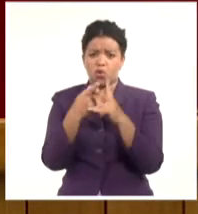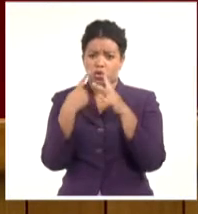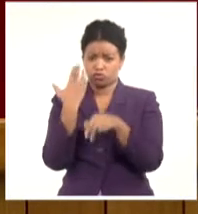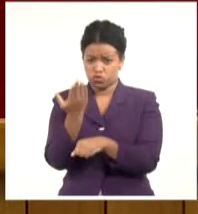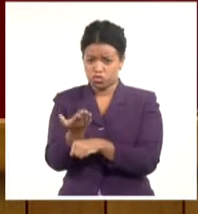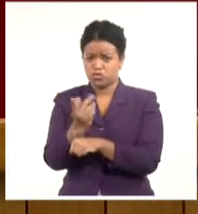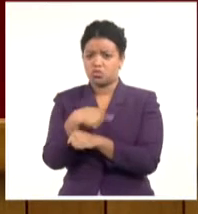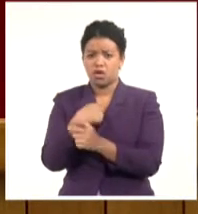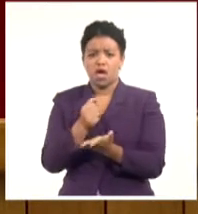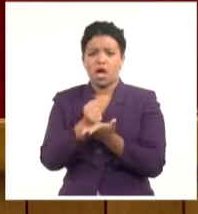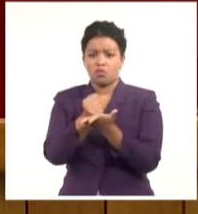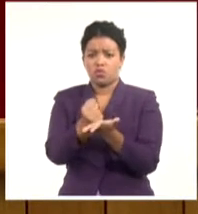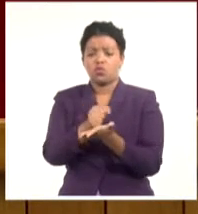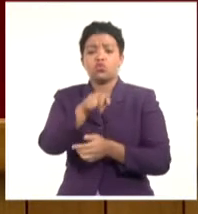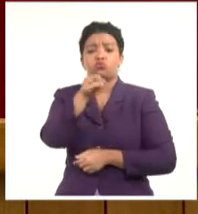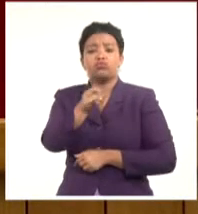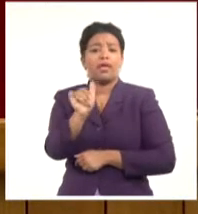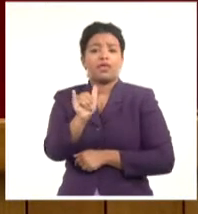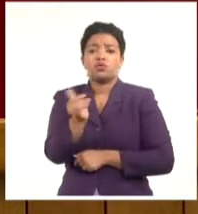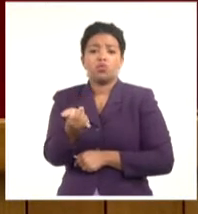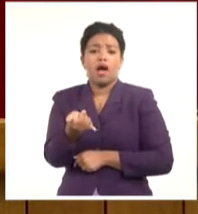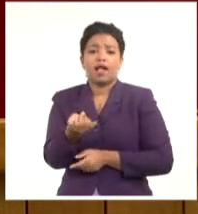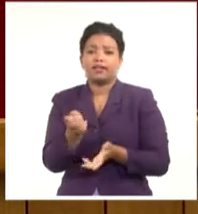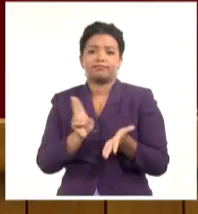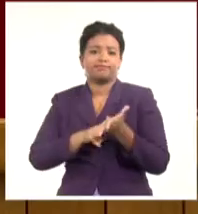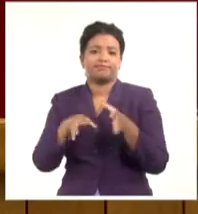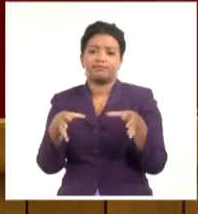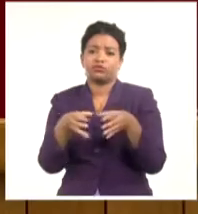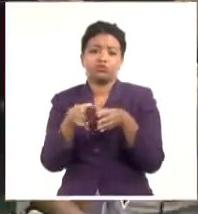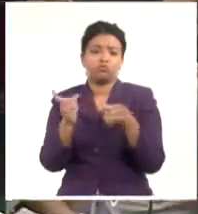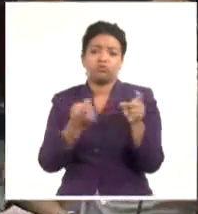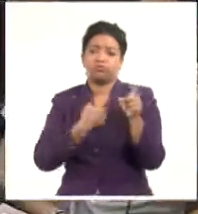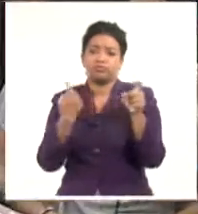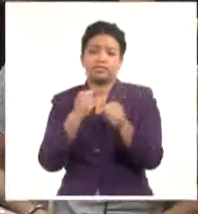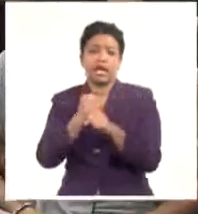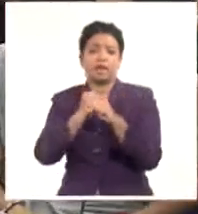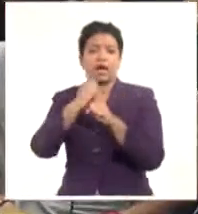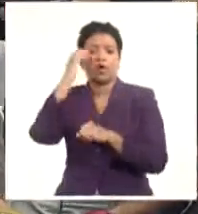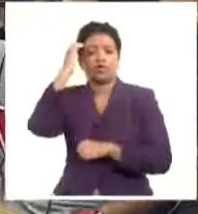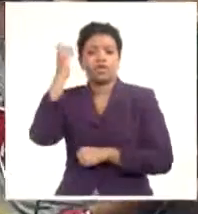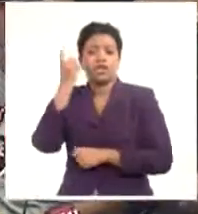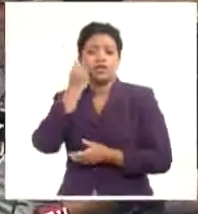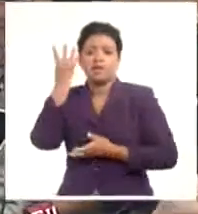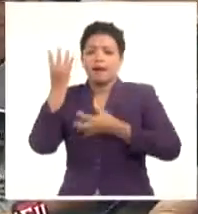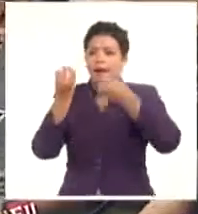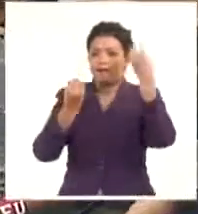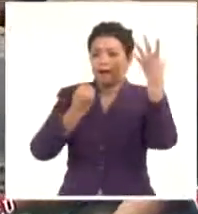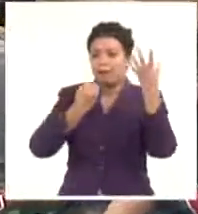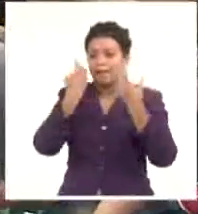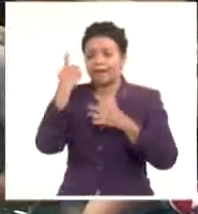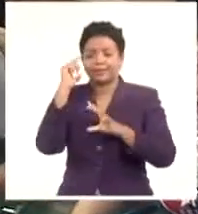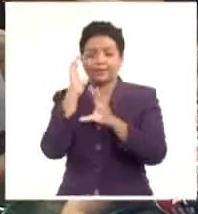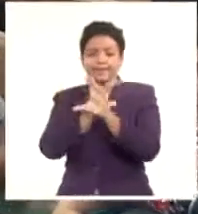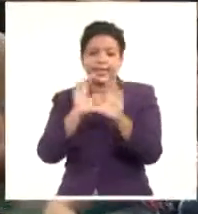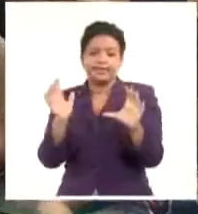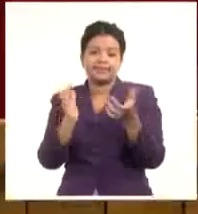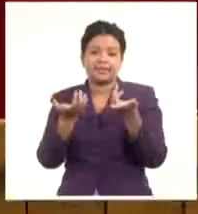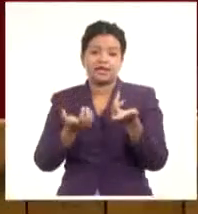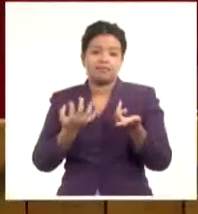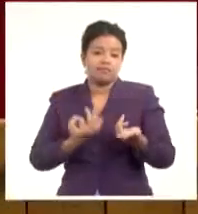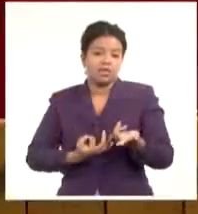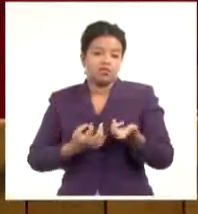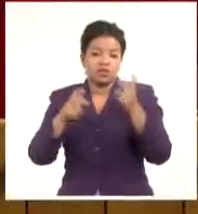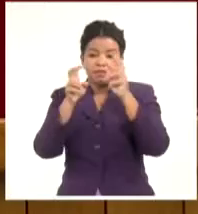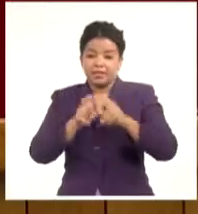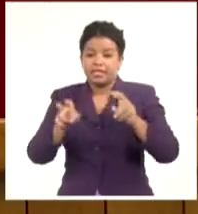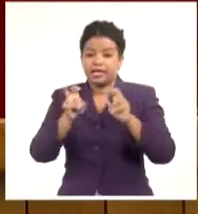solicitudes. Ustedes son parte fundamental de la gestión de gobierno basada en ciencia e innovación y esa política demanda graduados